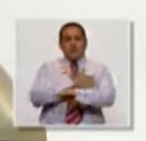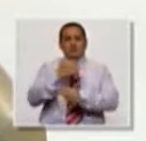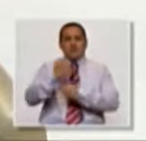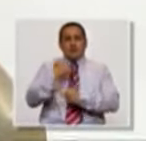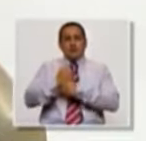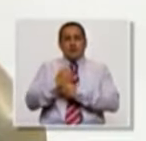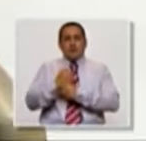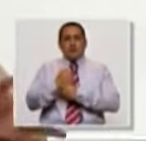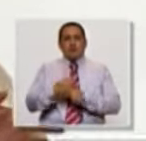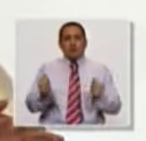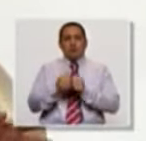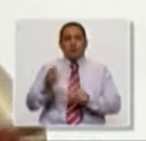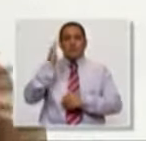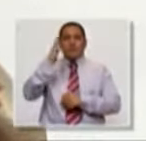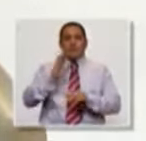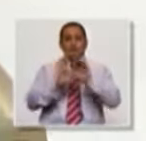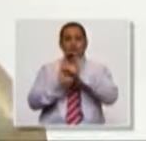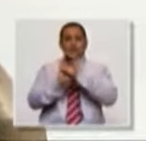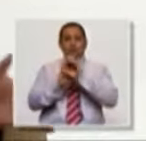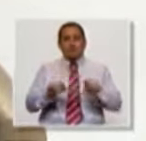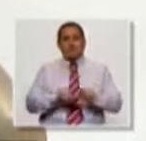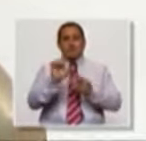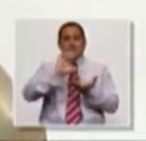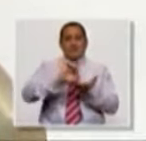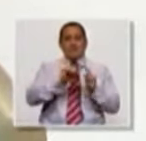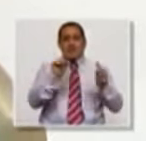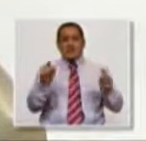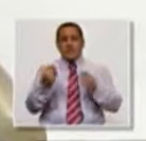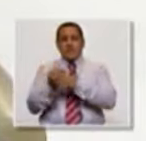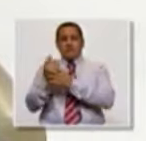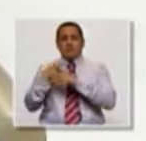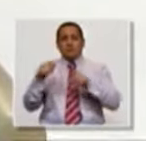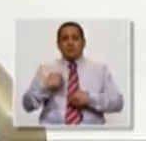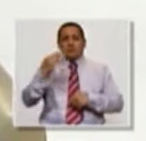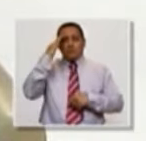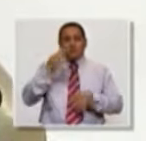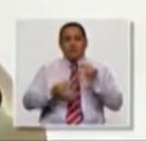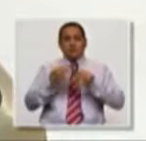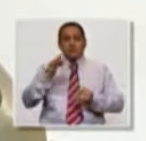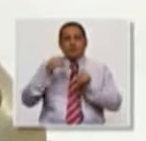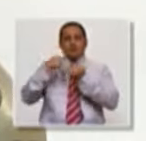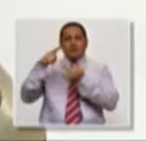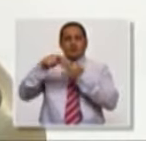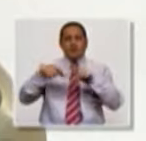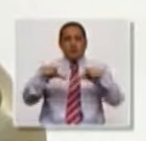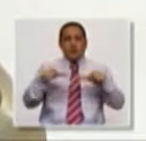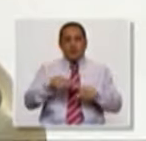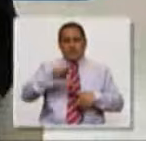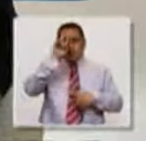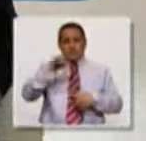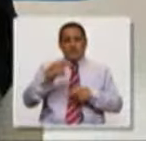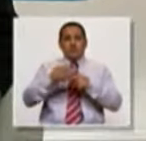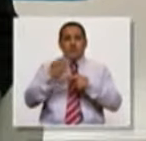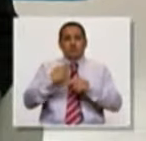funciona según la Constitución, ¿no?, entre Lima y Arequipa, pero también sabemos que hace audiencias en distintos lugares del país, ¿no? Pronto